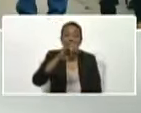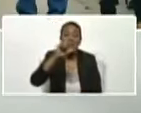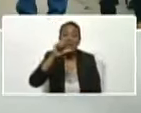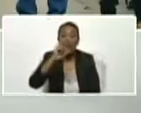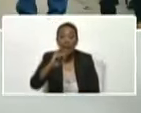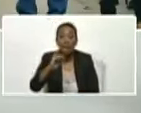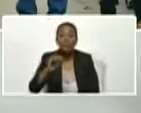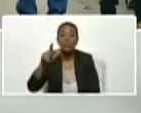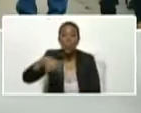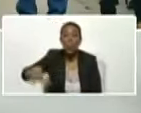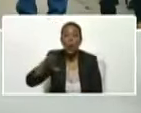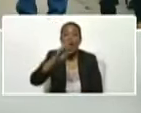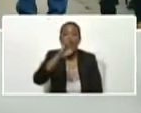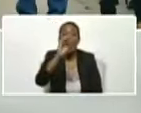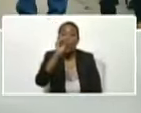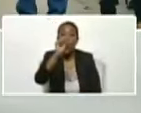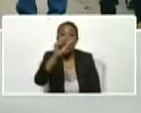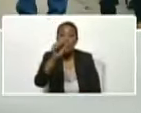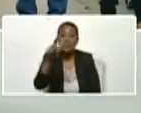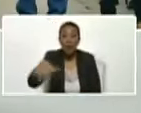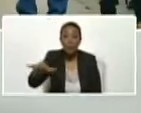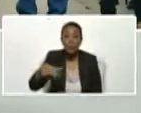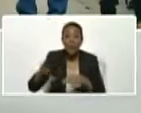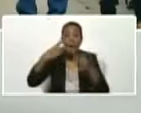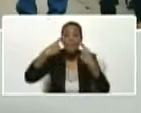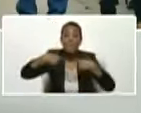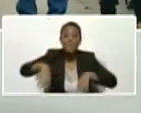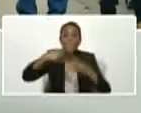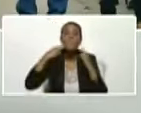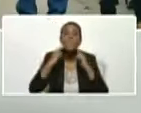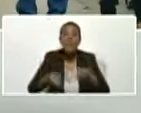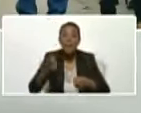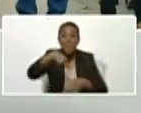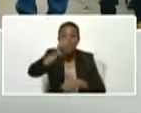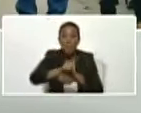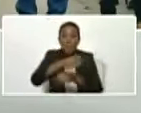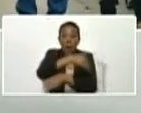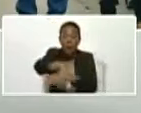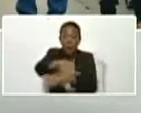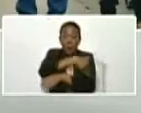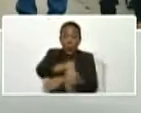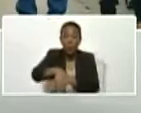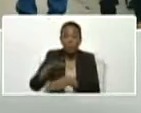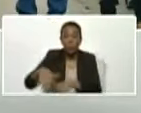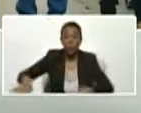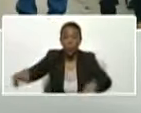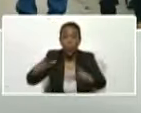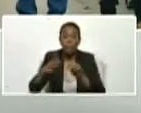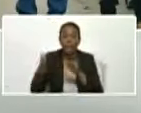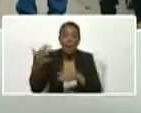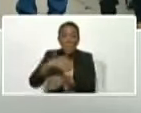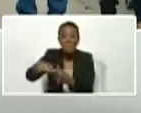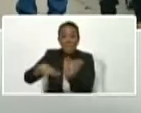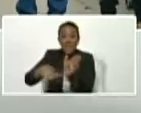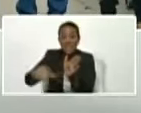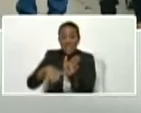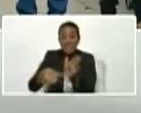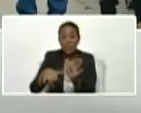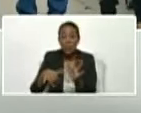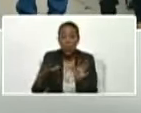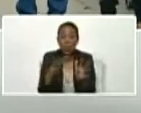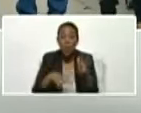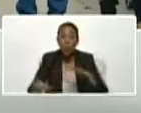la rosa queda en la avenida principal la rosa saluda a mi familia por allá mis vecinos de la